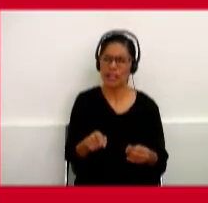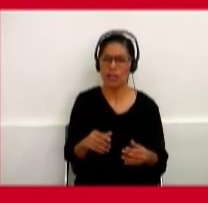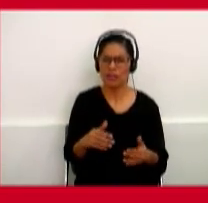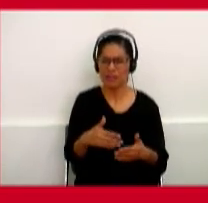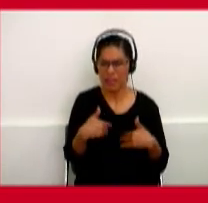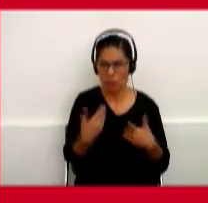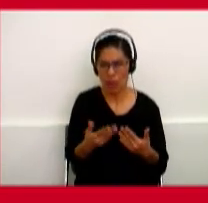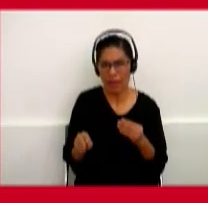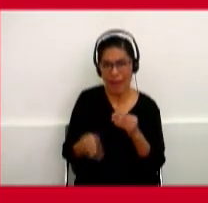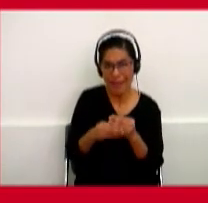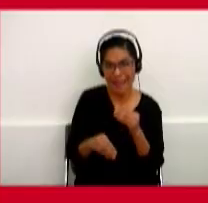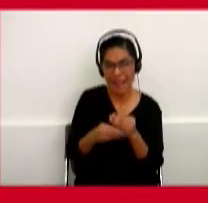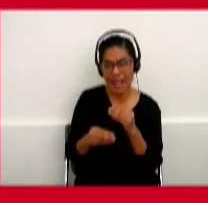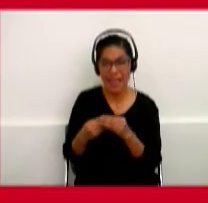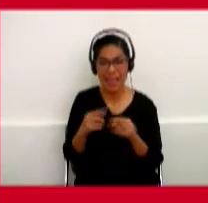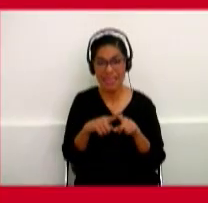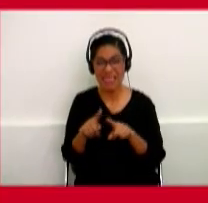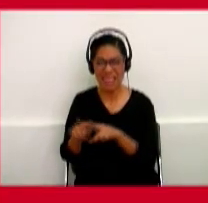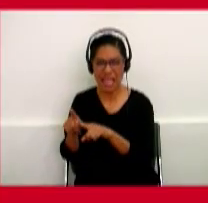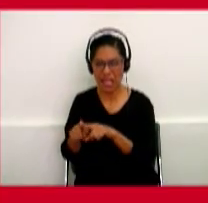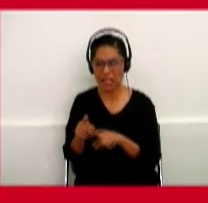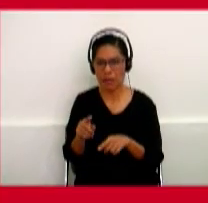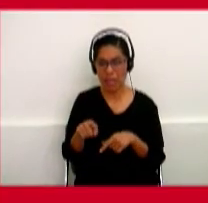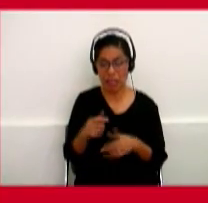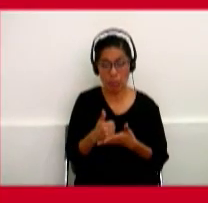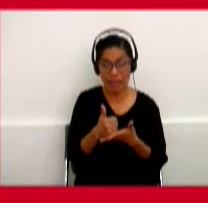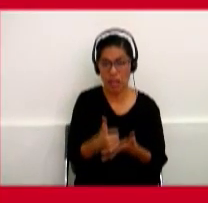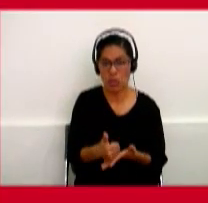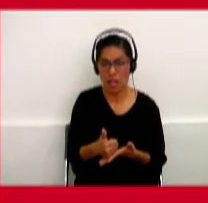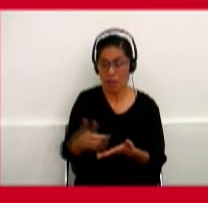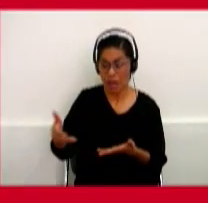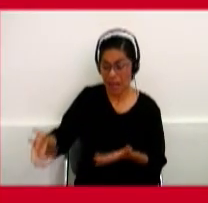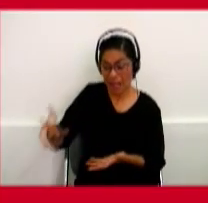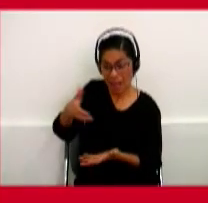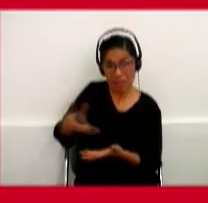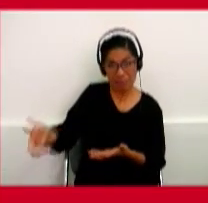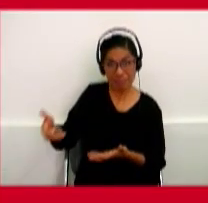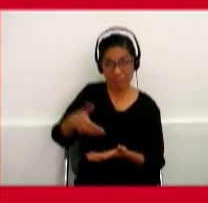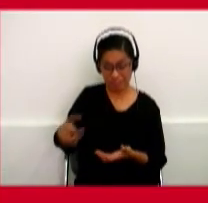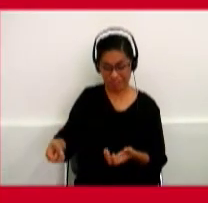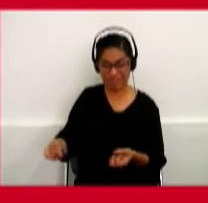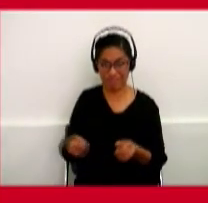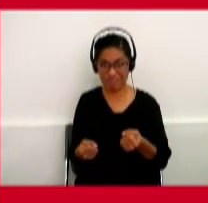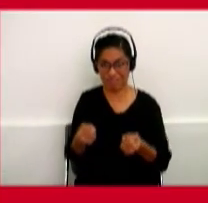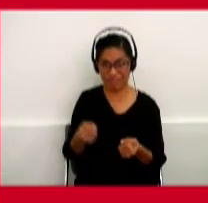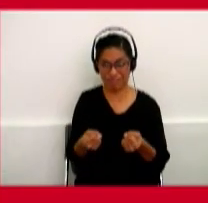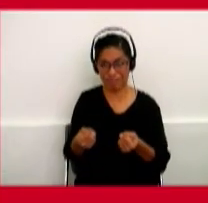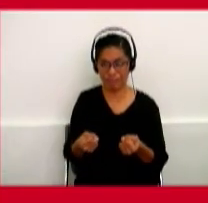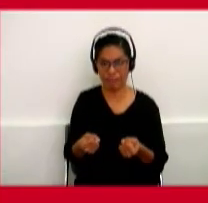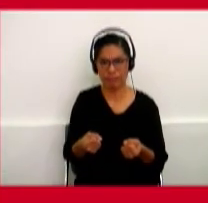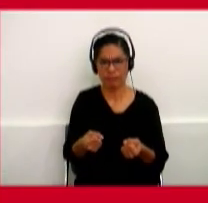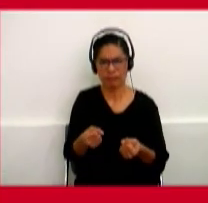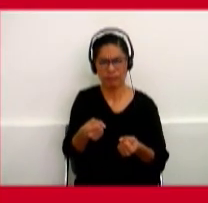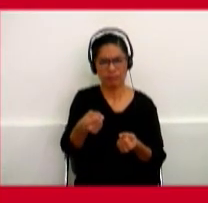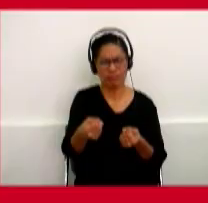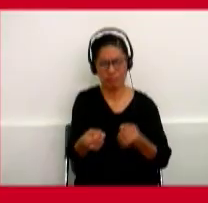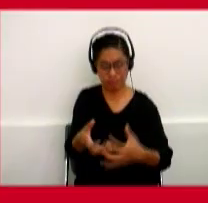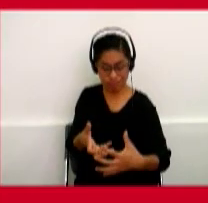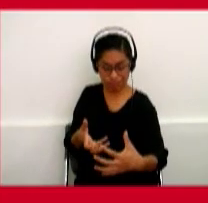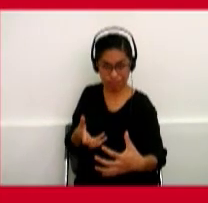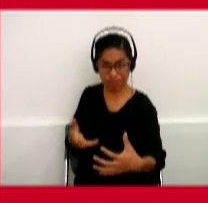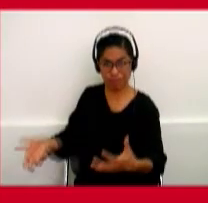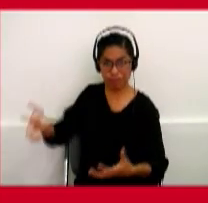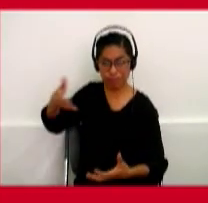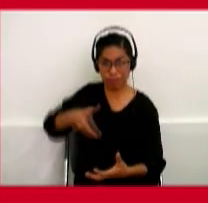diferentes estrategias para el mantenimiento de los camiones de acarreo. Ahora, la carga con impactos